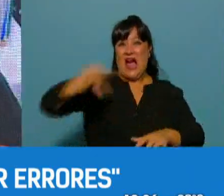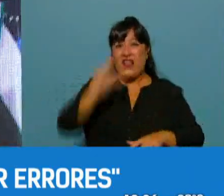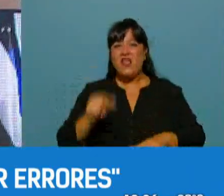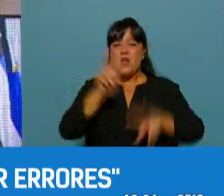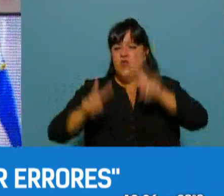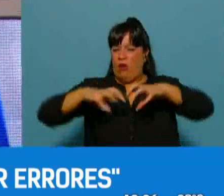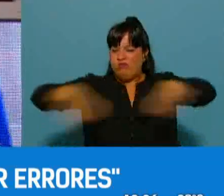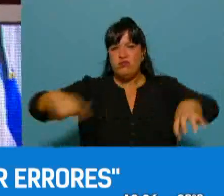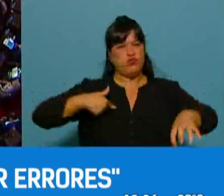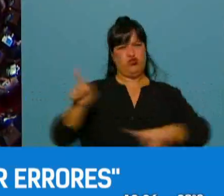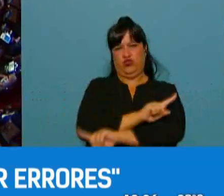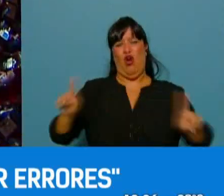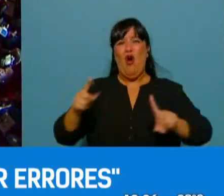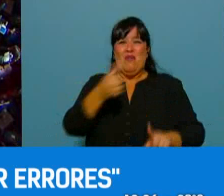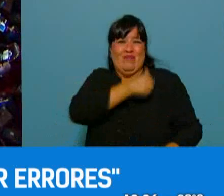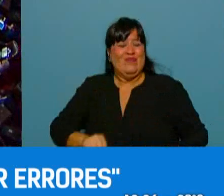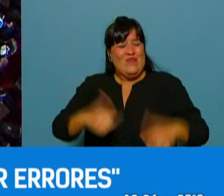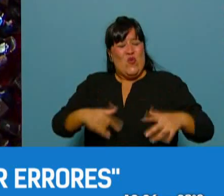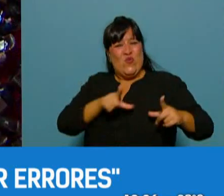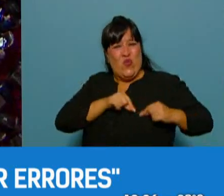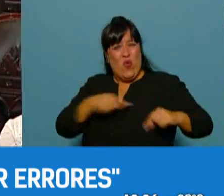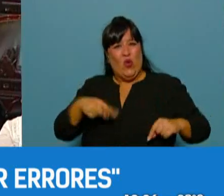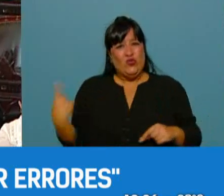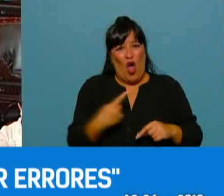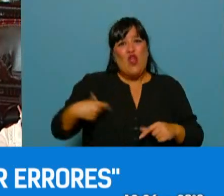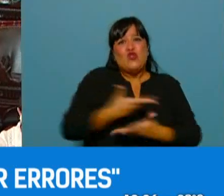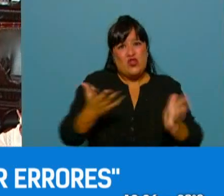argentino, profundizando las heridas que como sociedad cargamos.